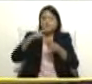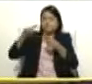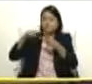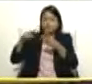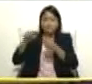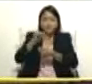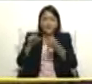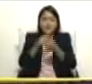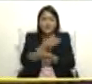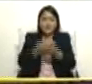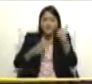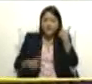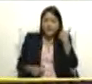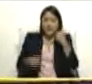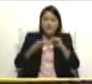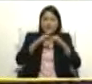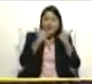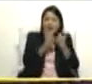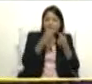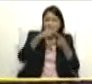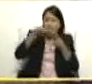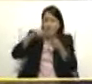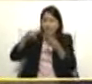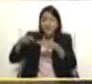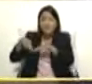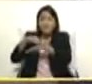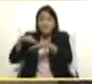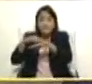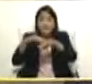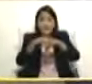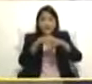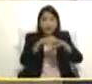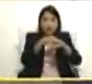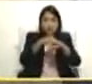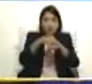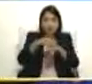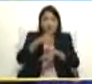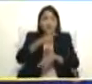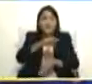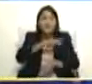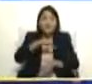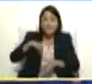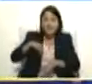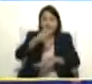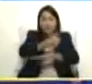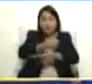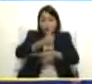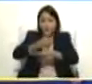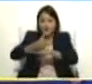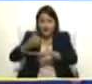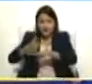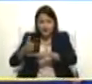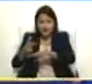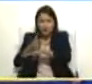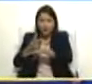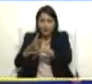vicepresidentes y vicepresidentas sectoriales y ministros integrantes del Gabinete Ejecutivo.